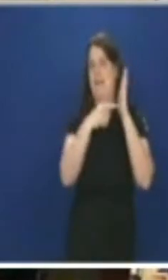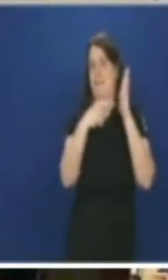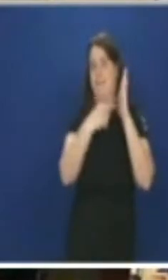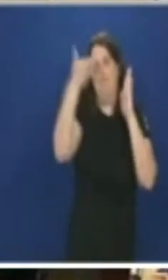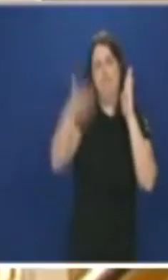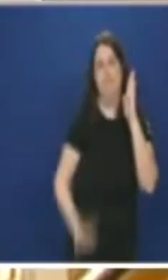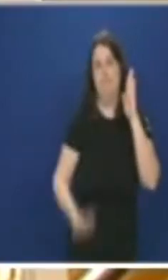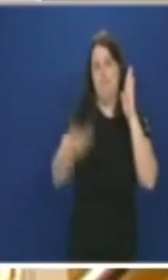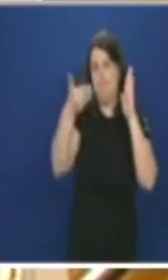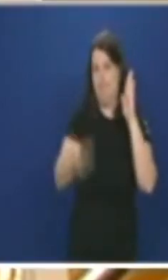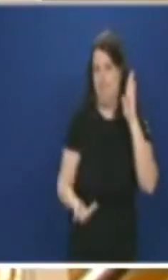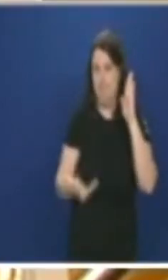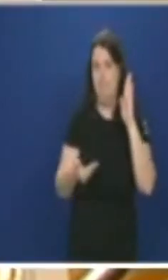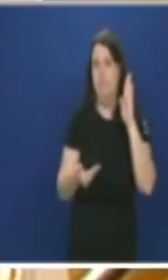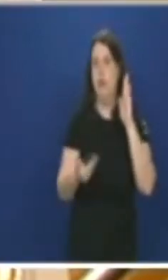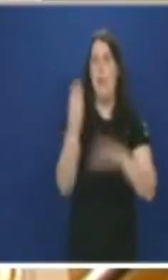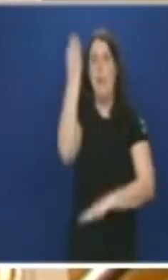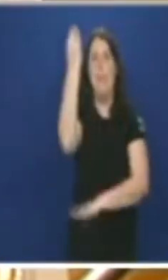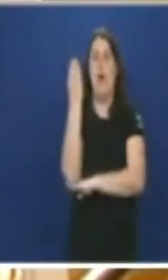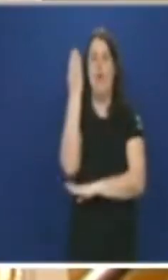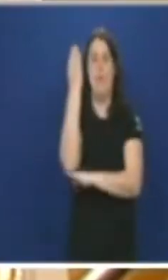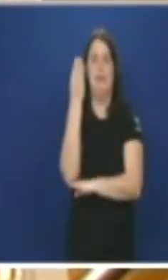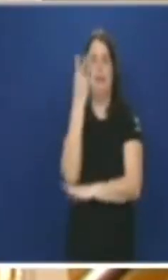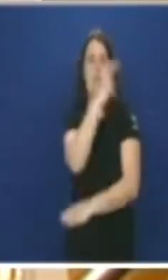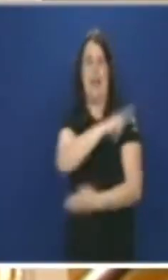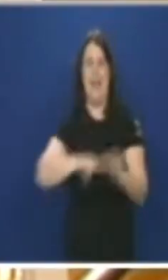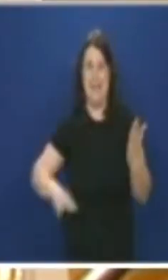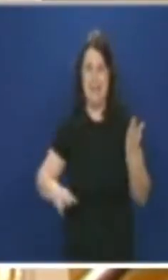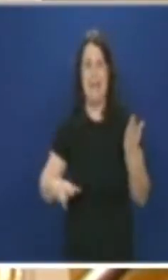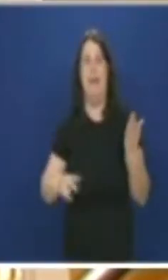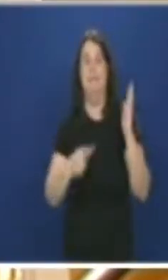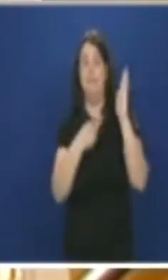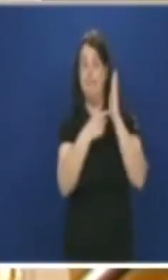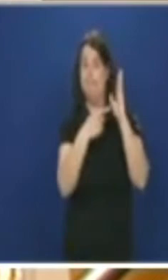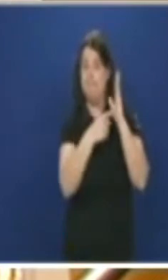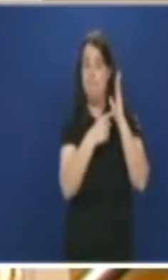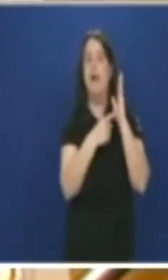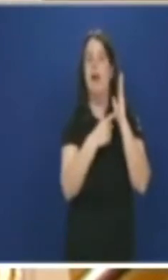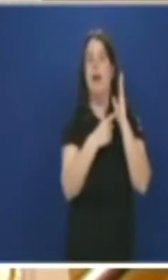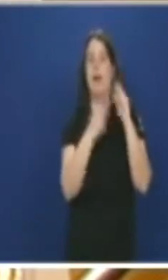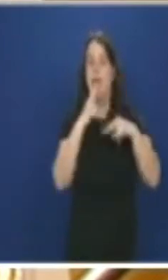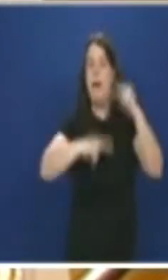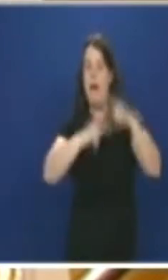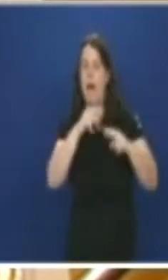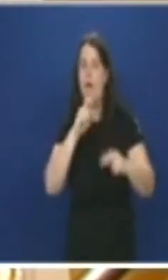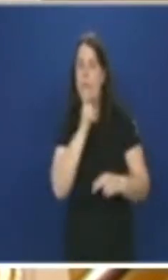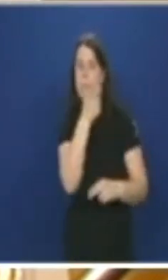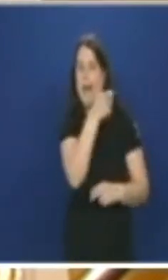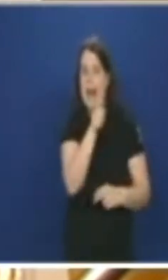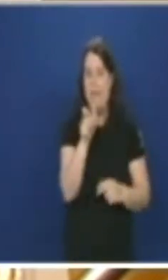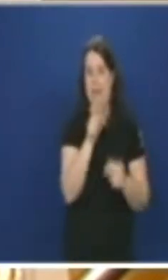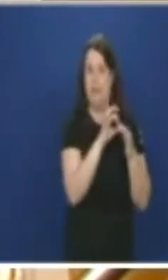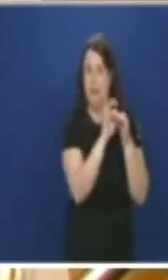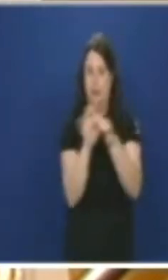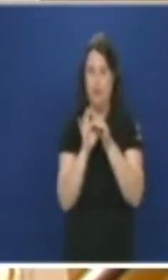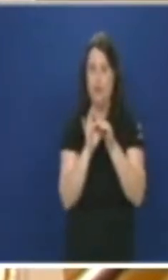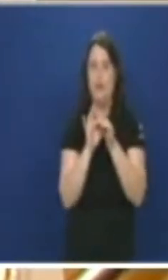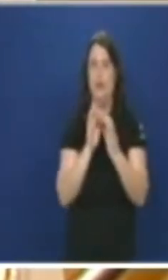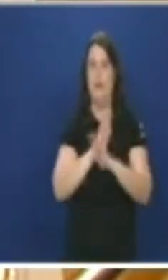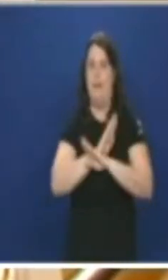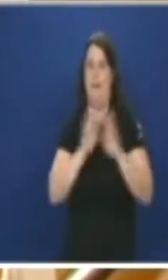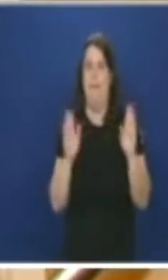Autonomía, un monumento galego feito de palabras que nos unen. Máis nada, moitas grazas.